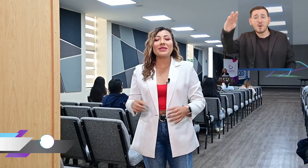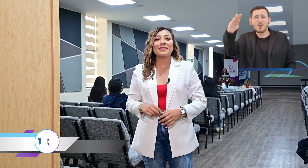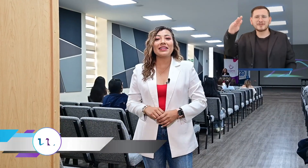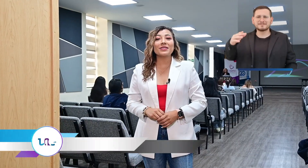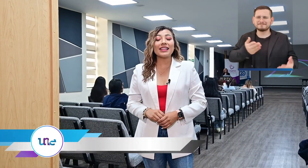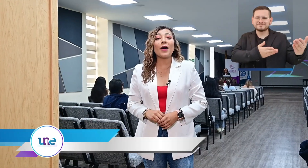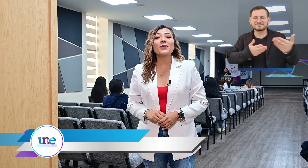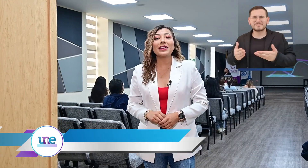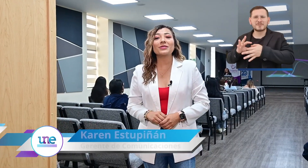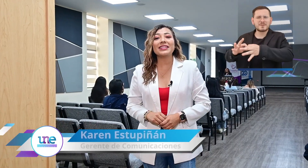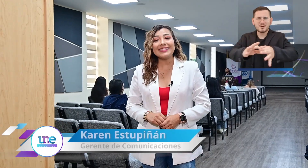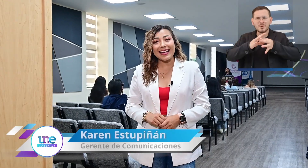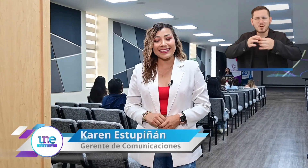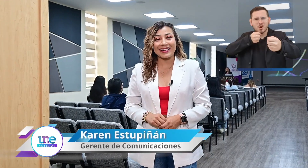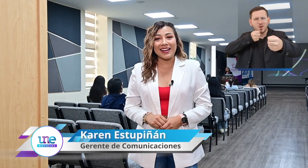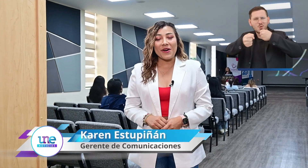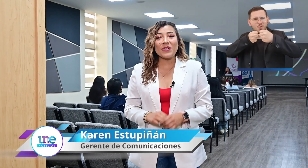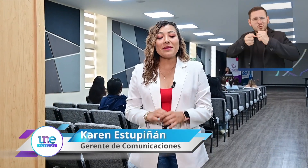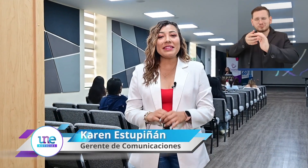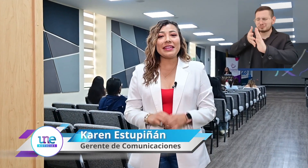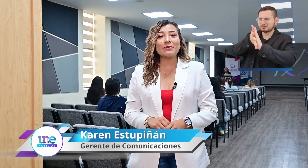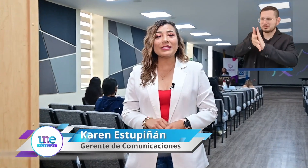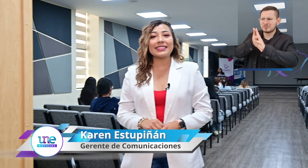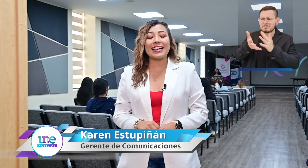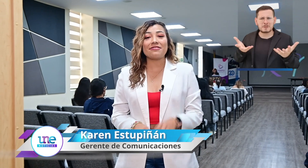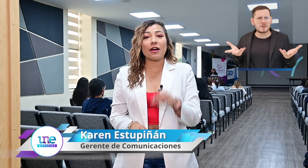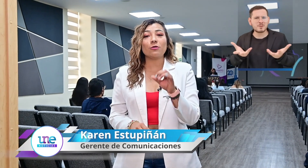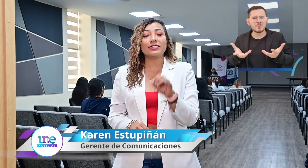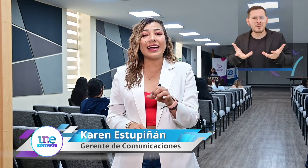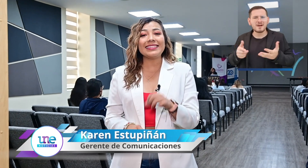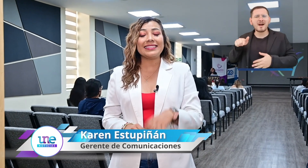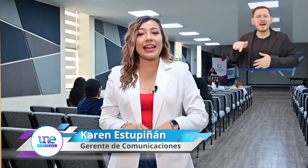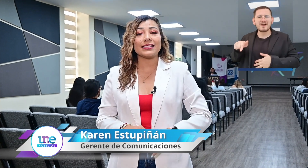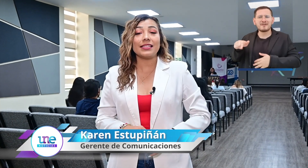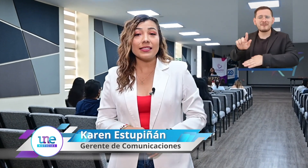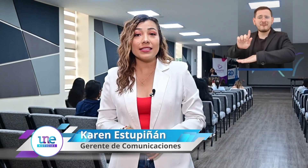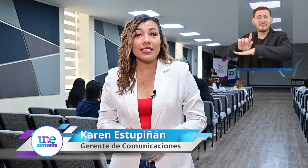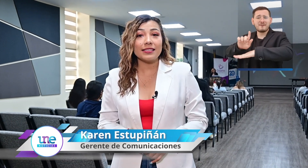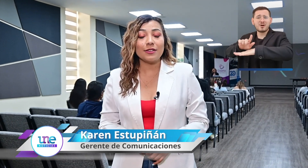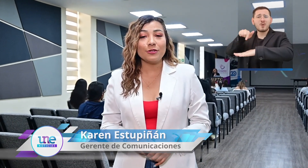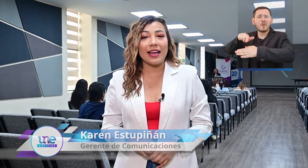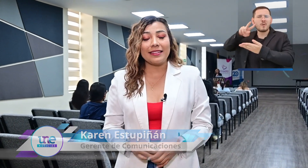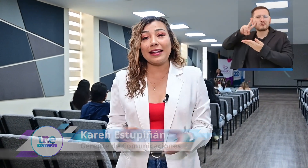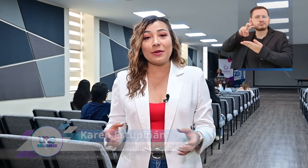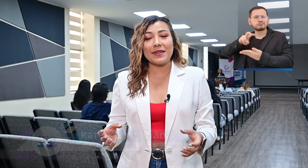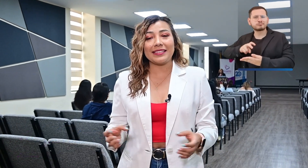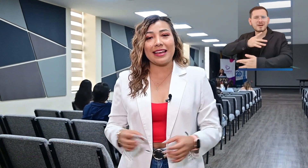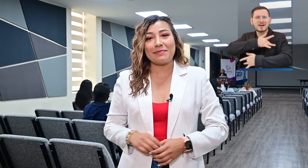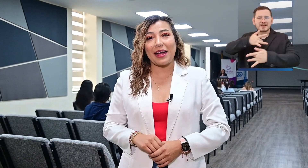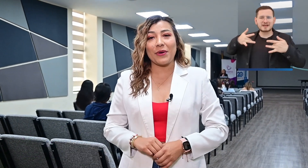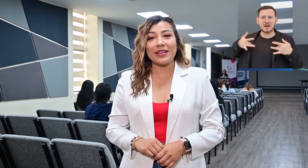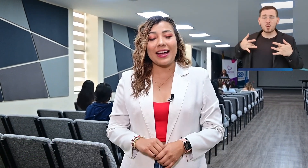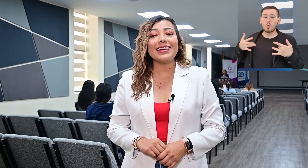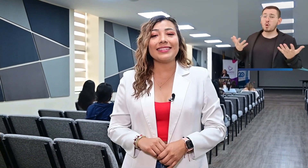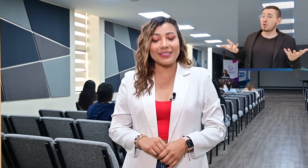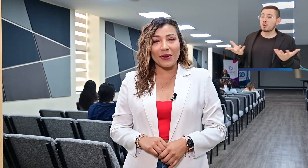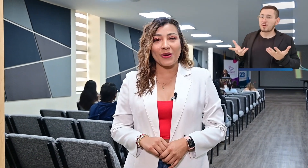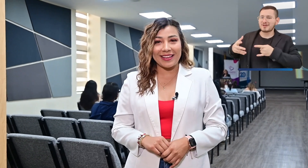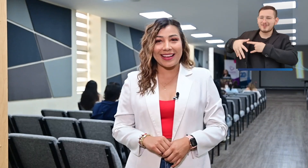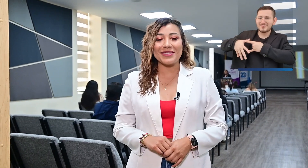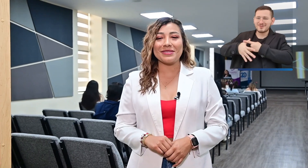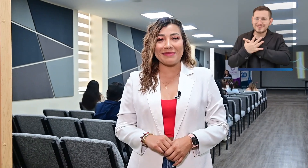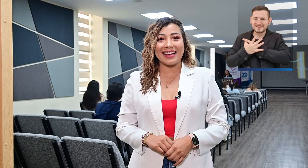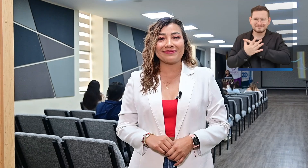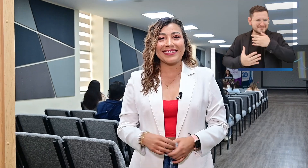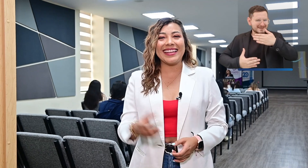Hola a todos, bienvenidos a UNE Noticias. Hoy emitimos desde la Facultad de las Ciencias de la Salud de la Universidad Pedagógica y